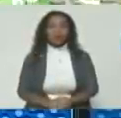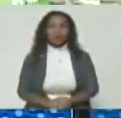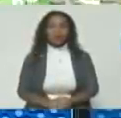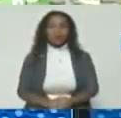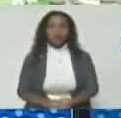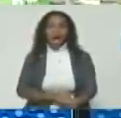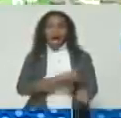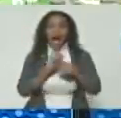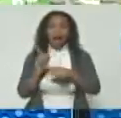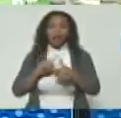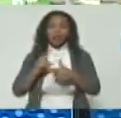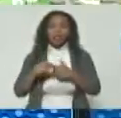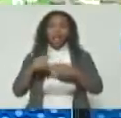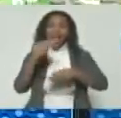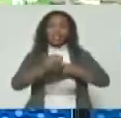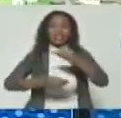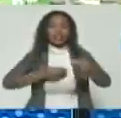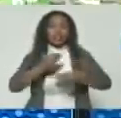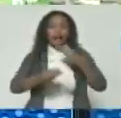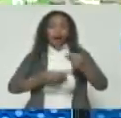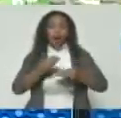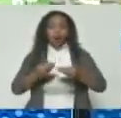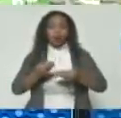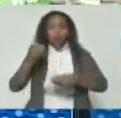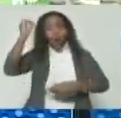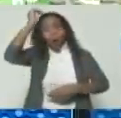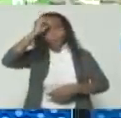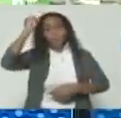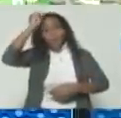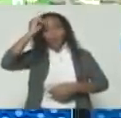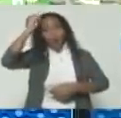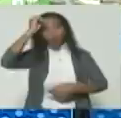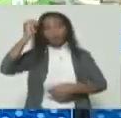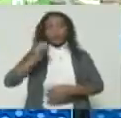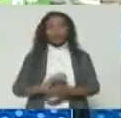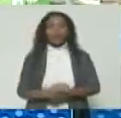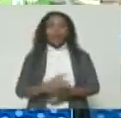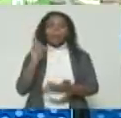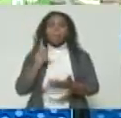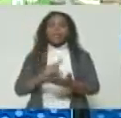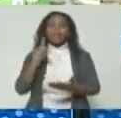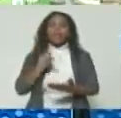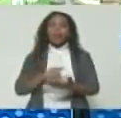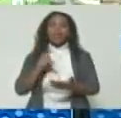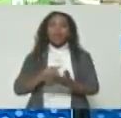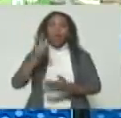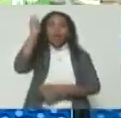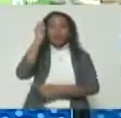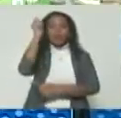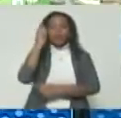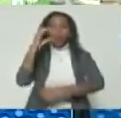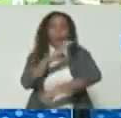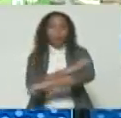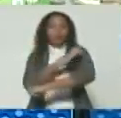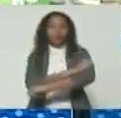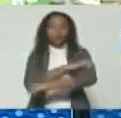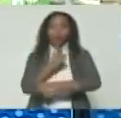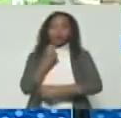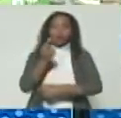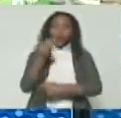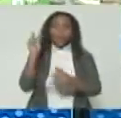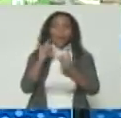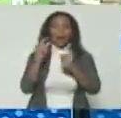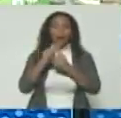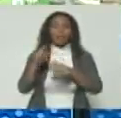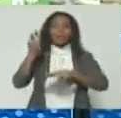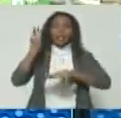Ahí entonces hicieron una crítica en la intervención de uno de los diputados opositores, que estaba